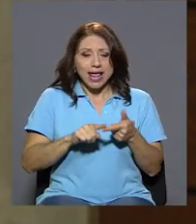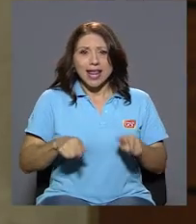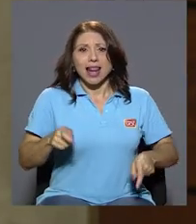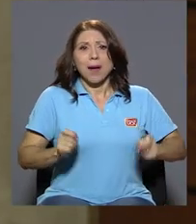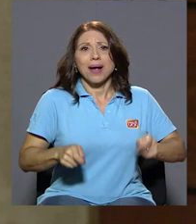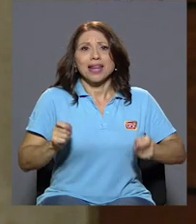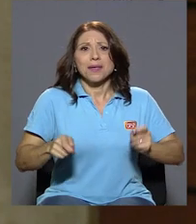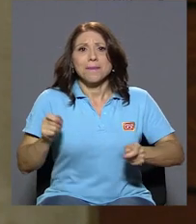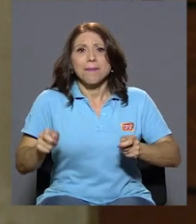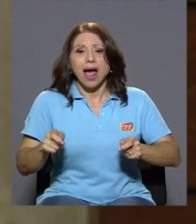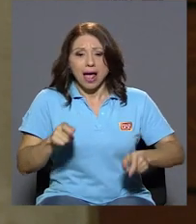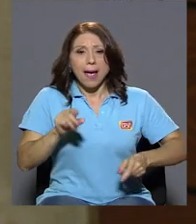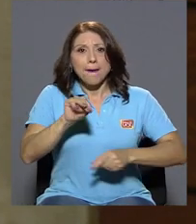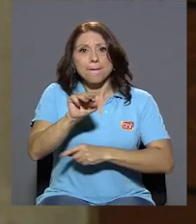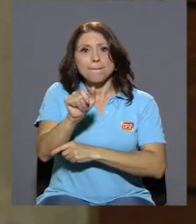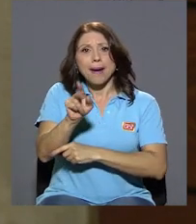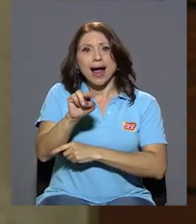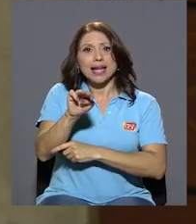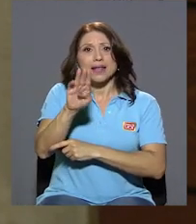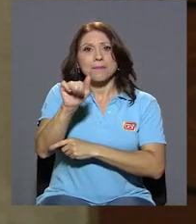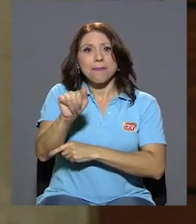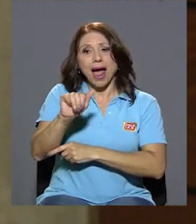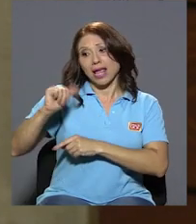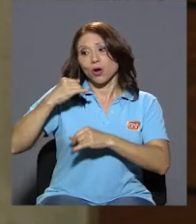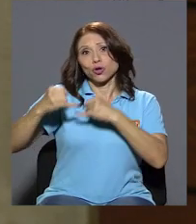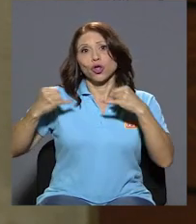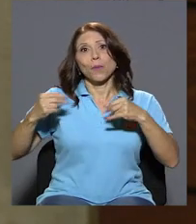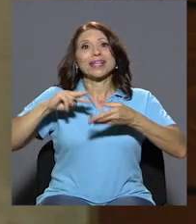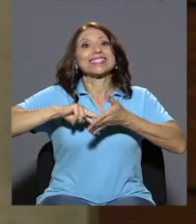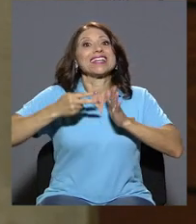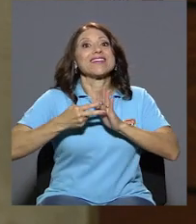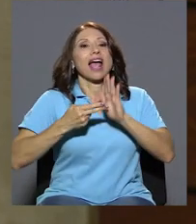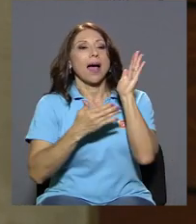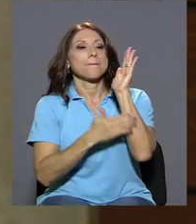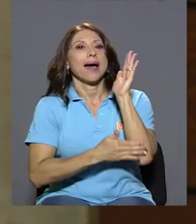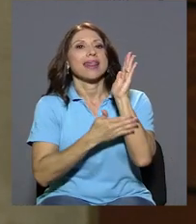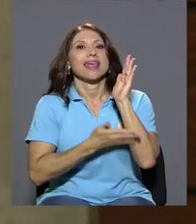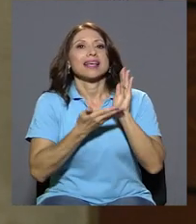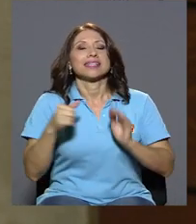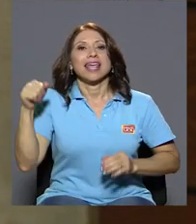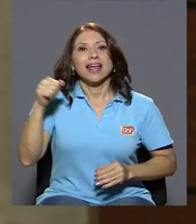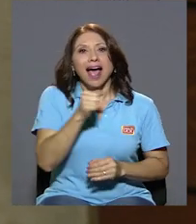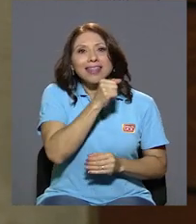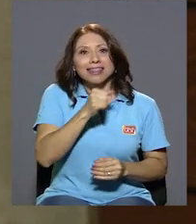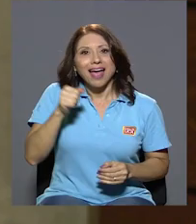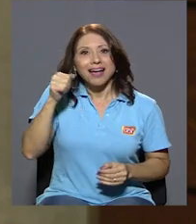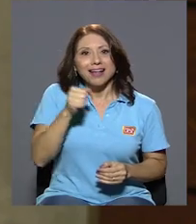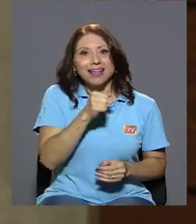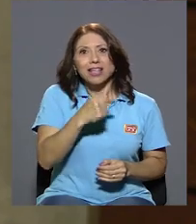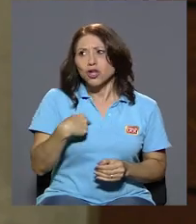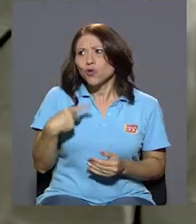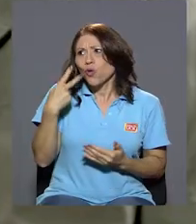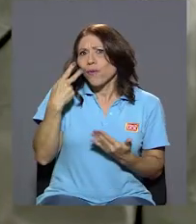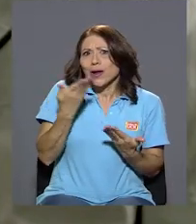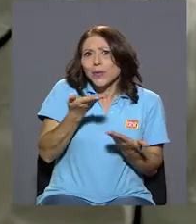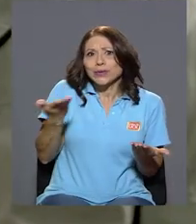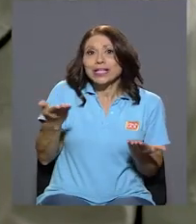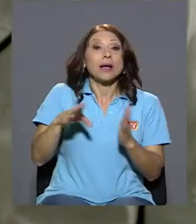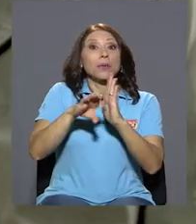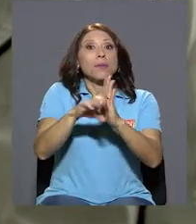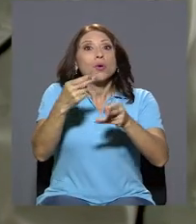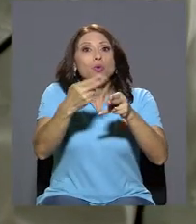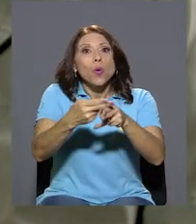man to significa maderas que cantan y uno ve los retratos de bueno hasta nombres verdad en guanacaste